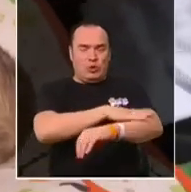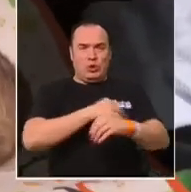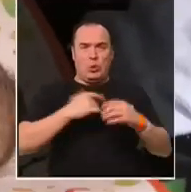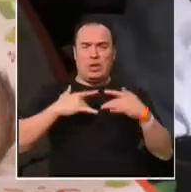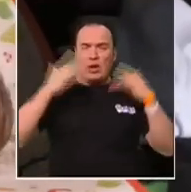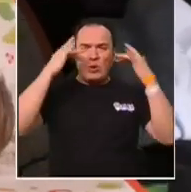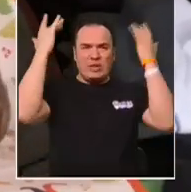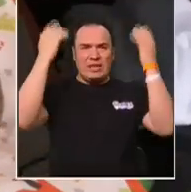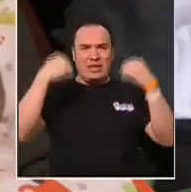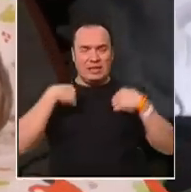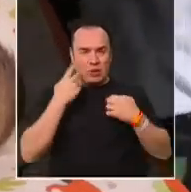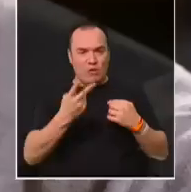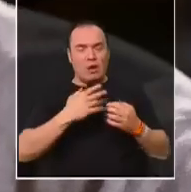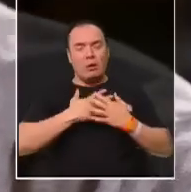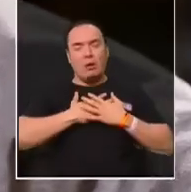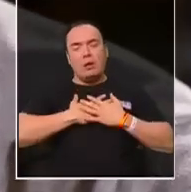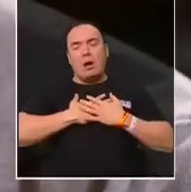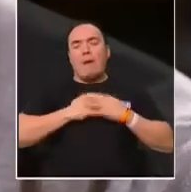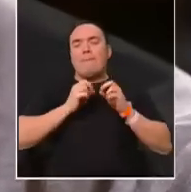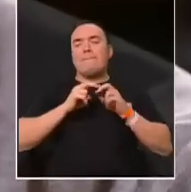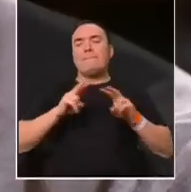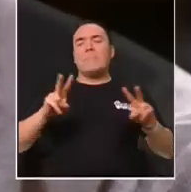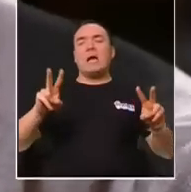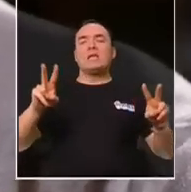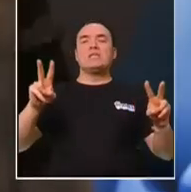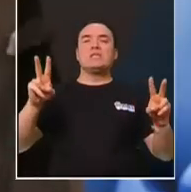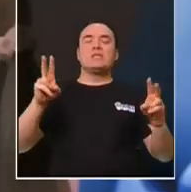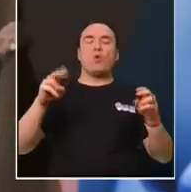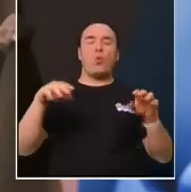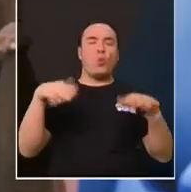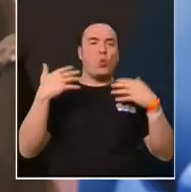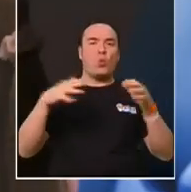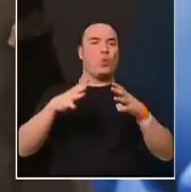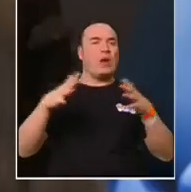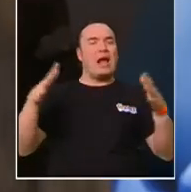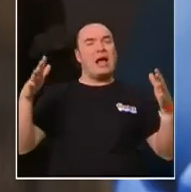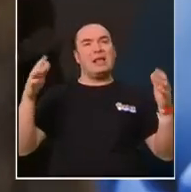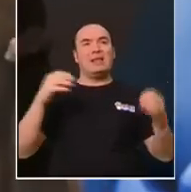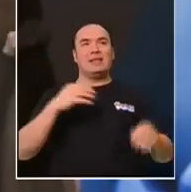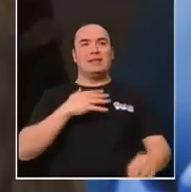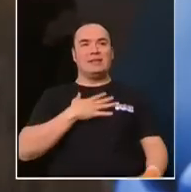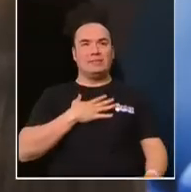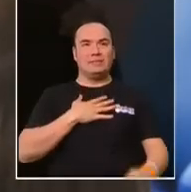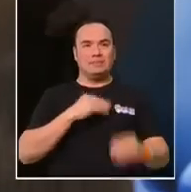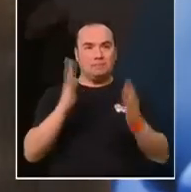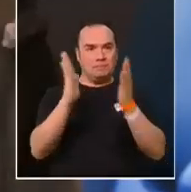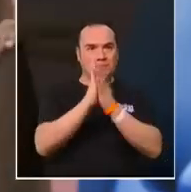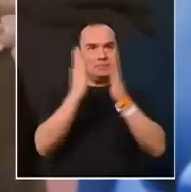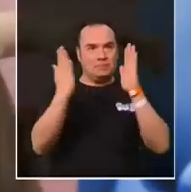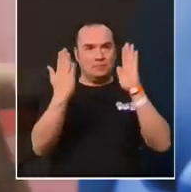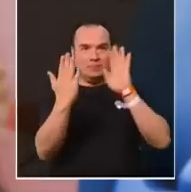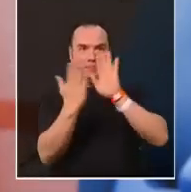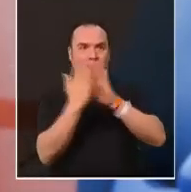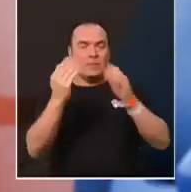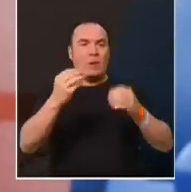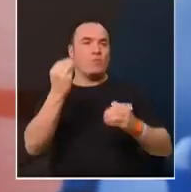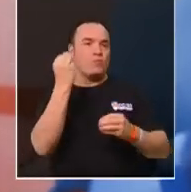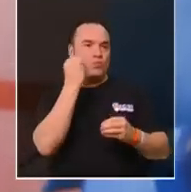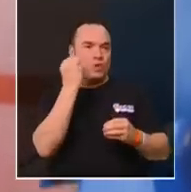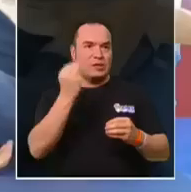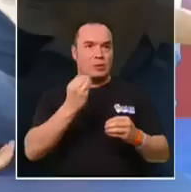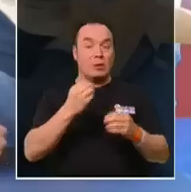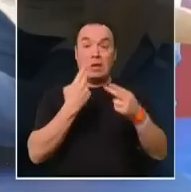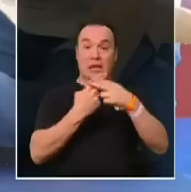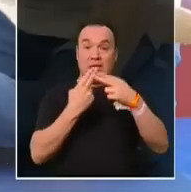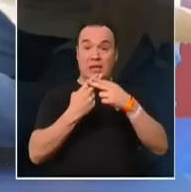felicidad, me da paz. Una paz, pero tremenda. Cruzado. Al otro. Un besito. Teletón es parte de